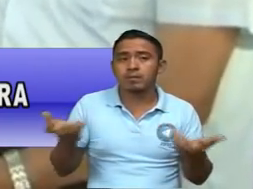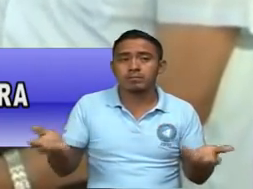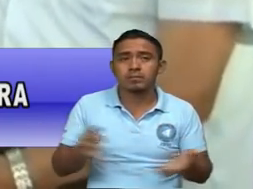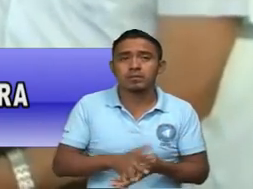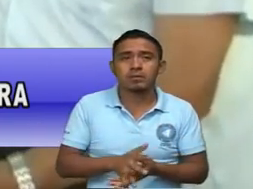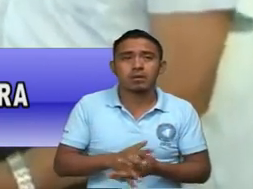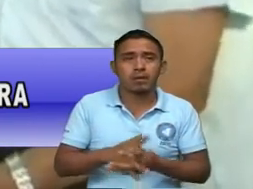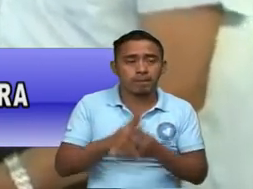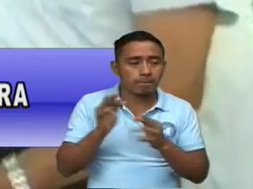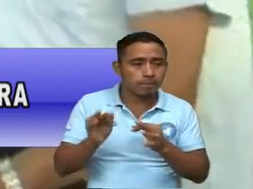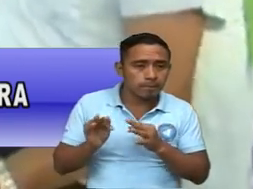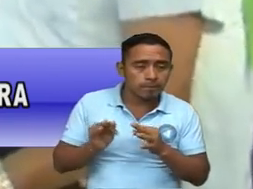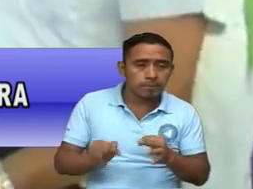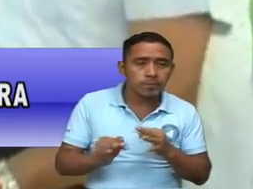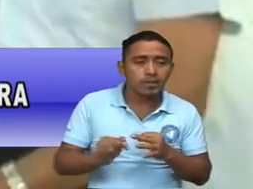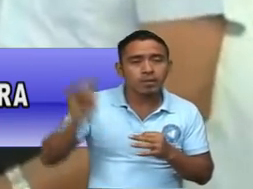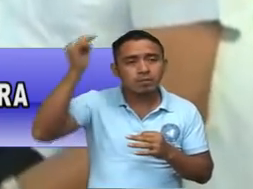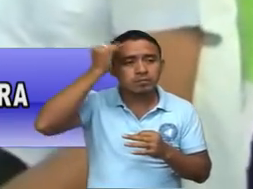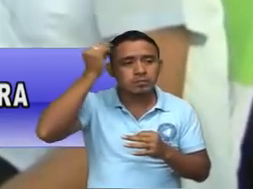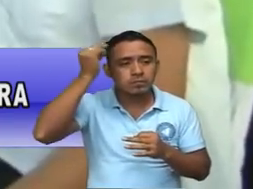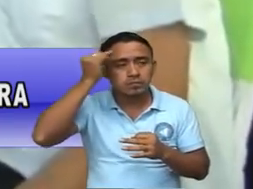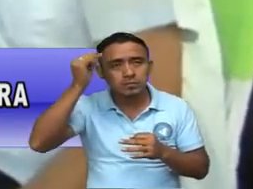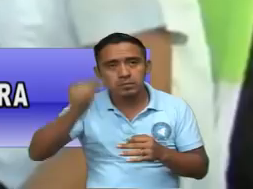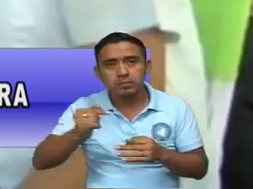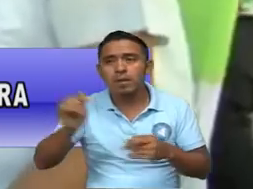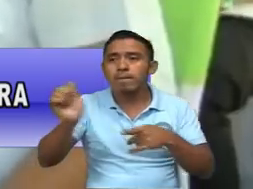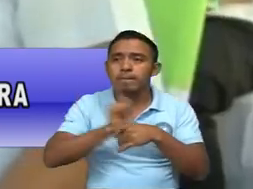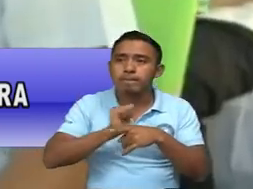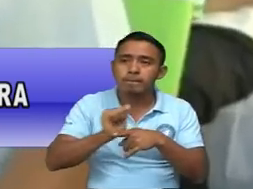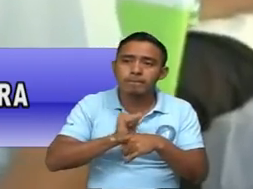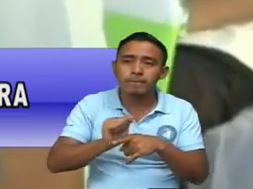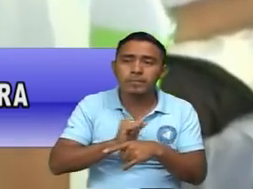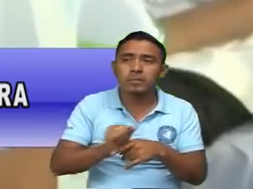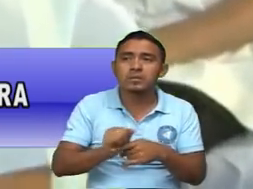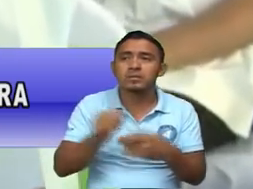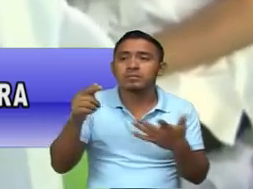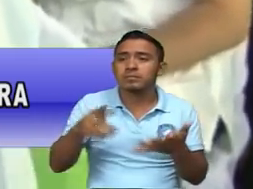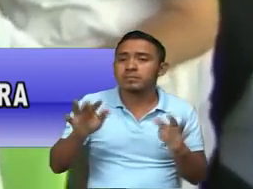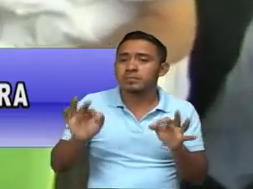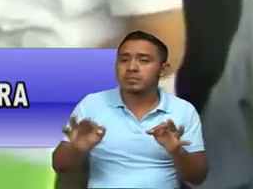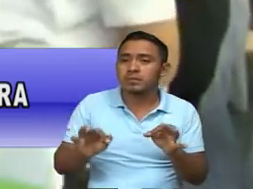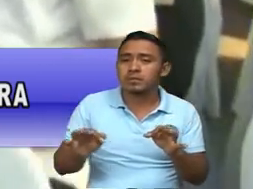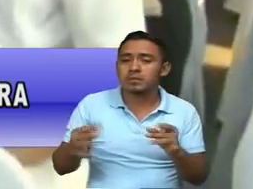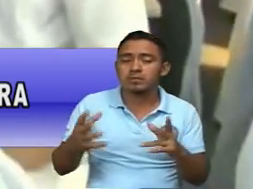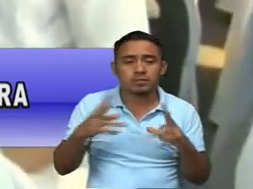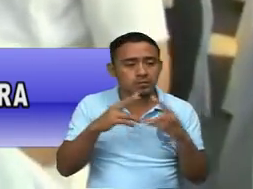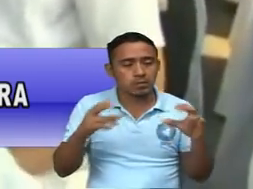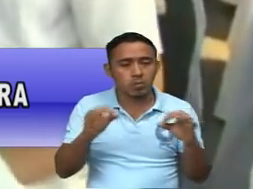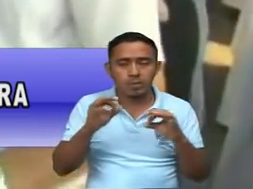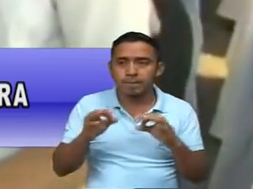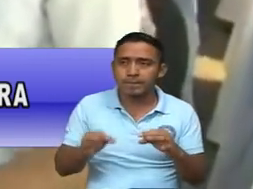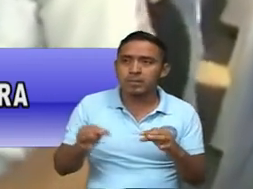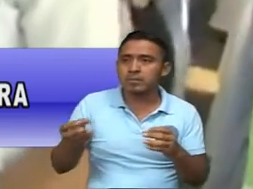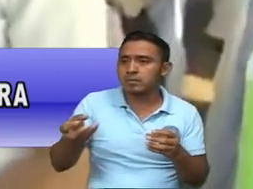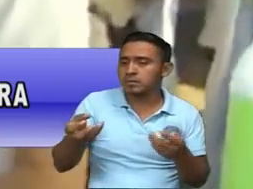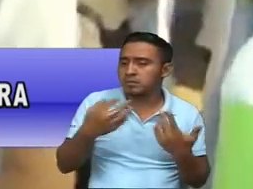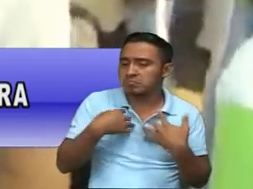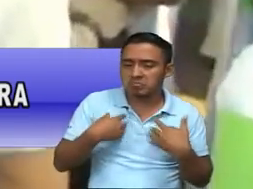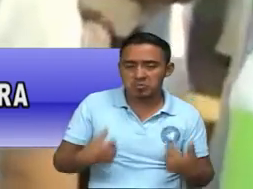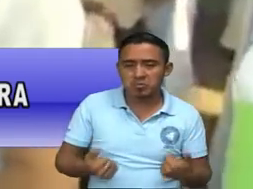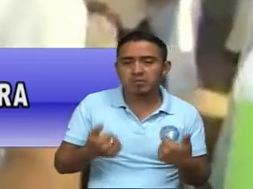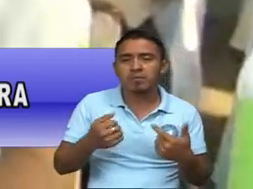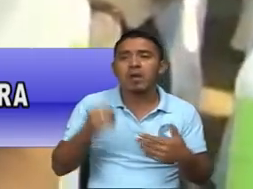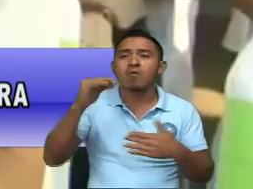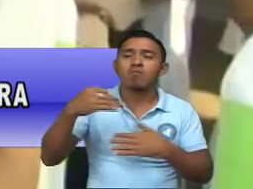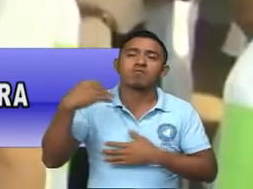vaya tomando esa conciencia hecha práctica de tener un país saludable, bello y bonito para las